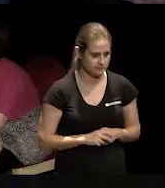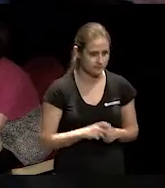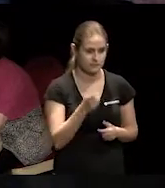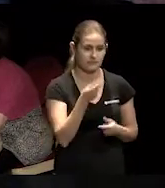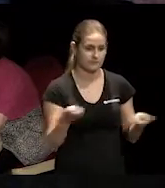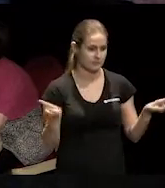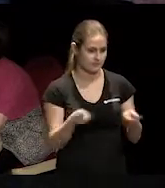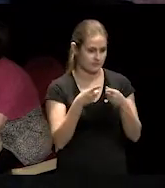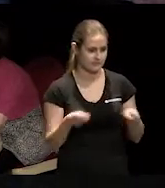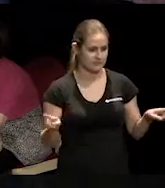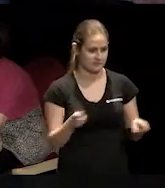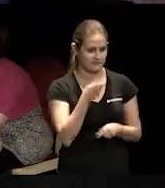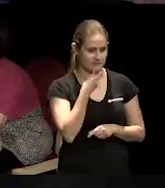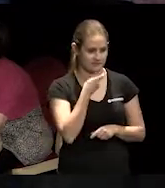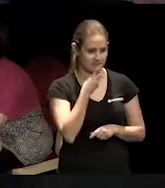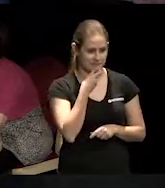Summer